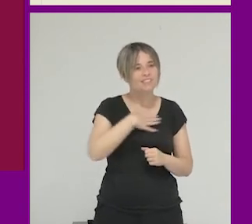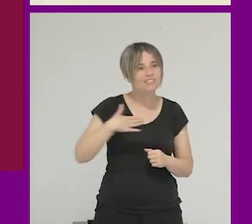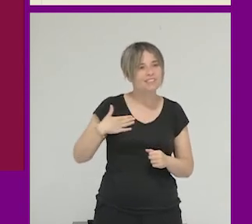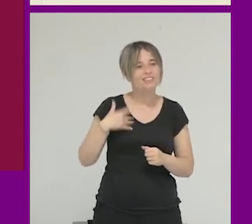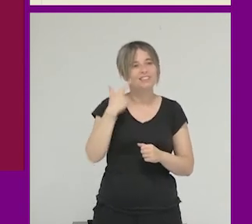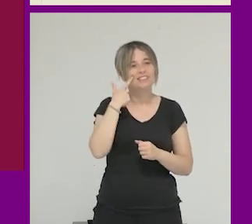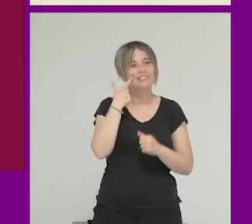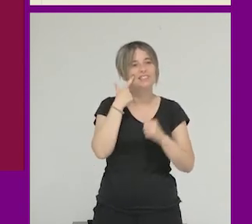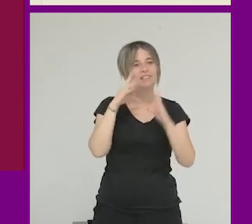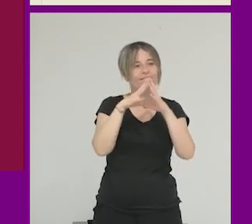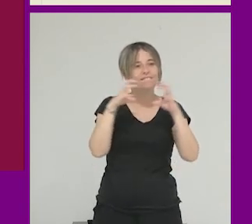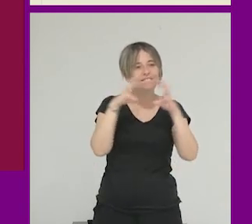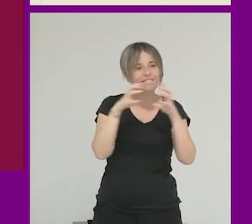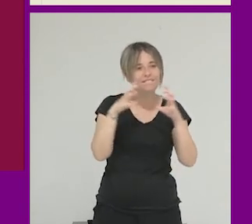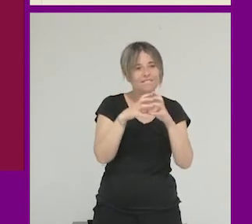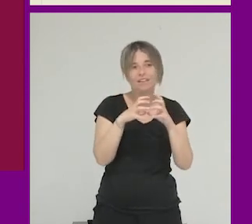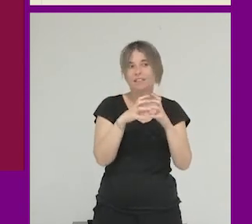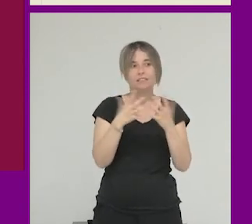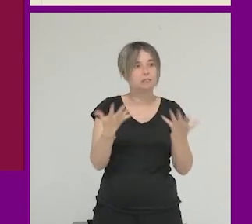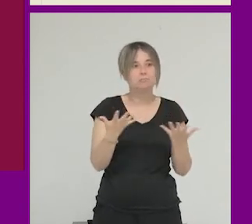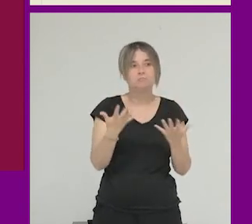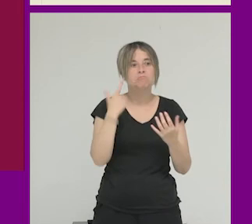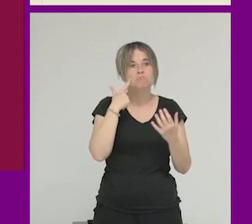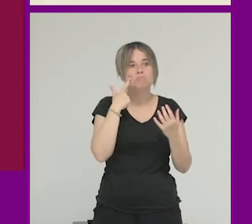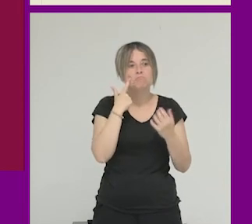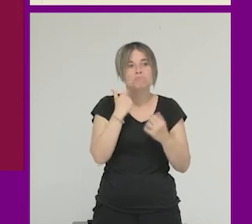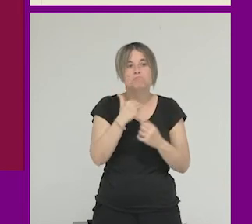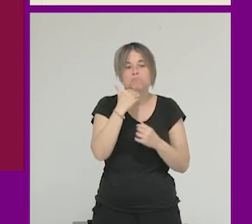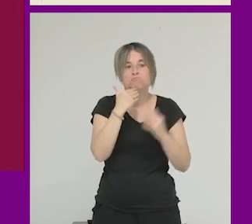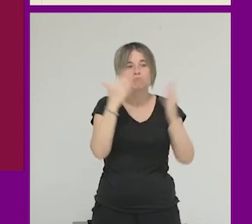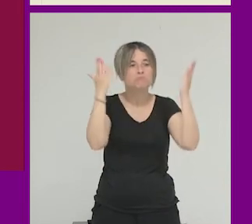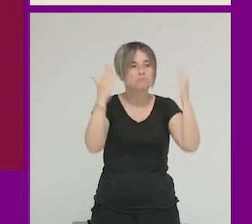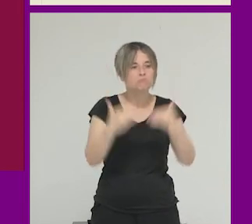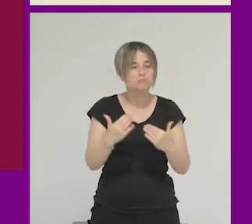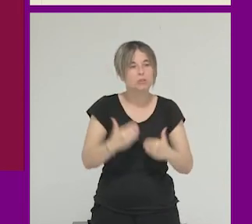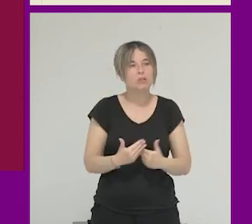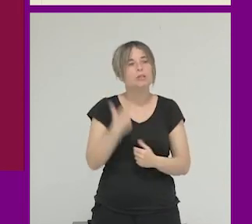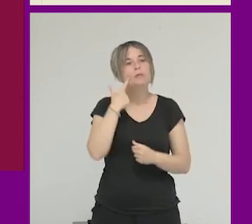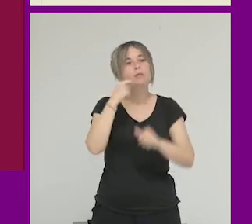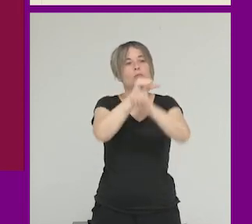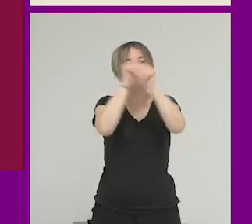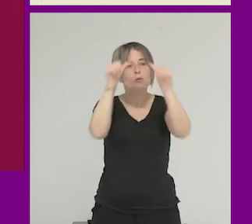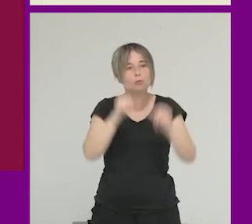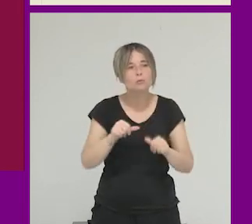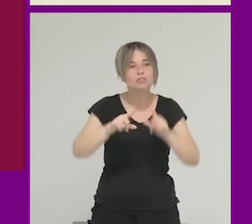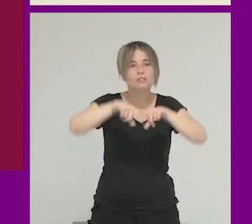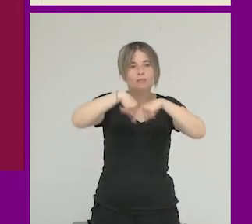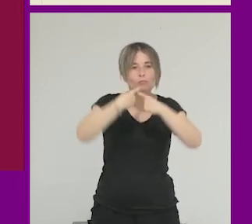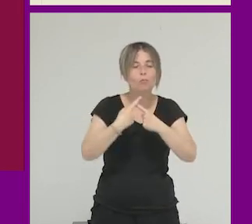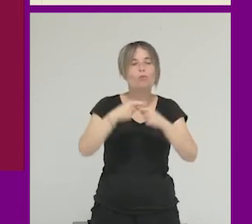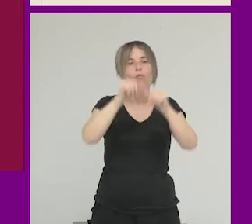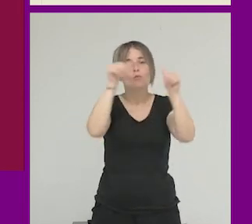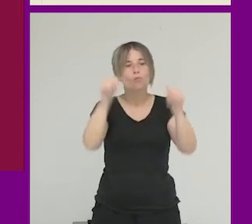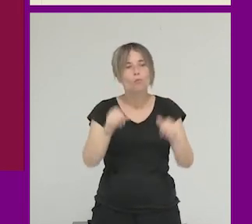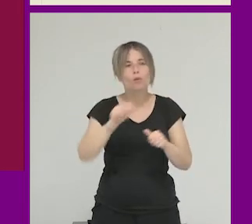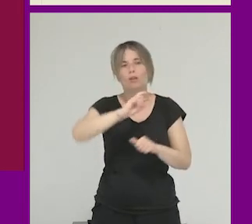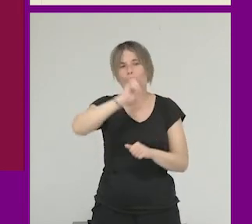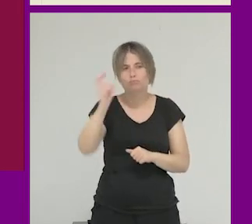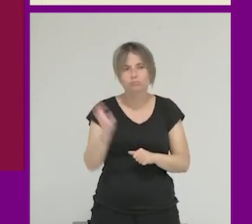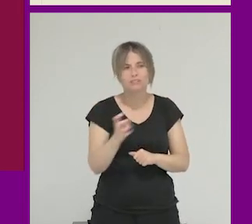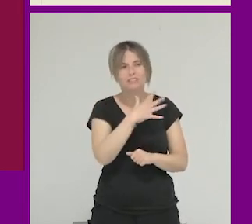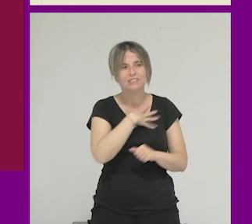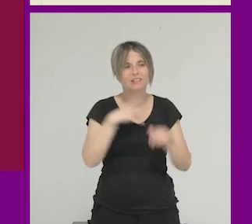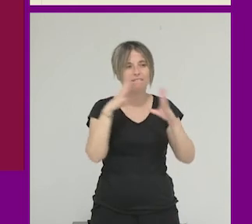inguruan ez dagoela apenas ezebez, bai aita izatenen moduak, familia sortzeko moduak, eta guztia, baina ez desira, eta